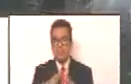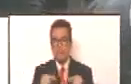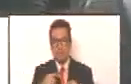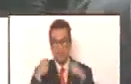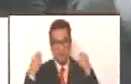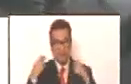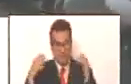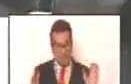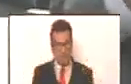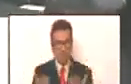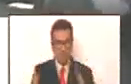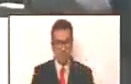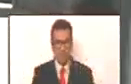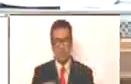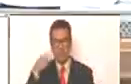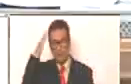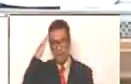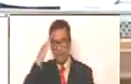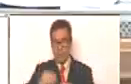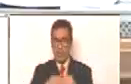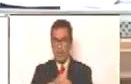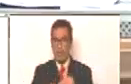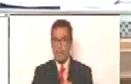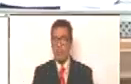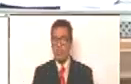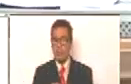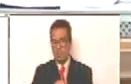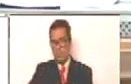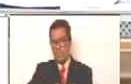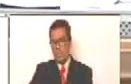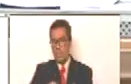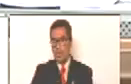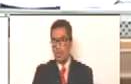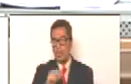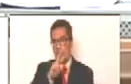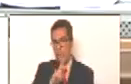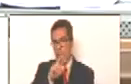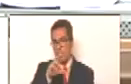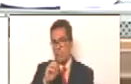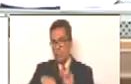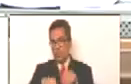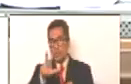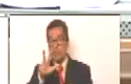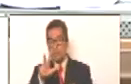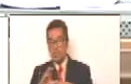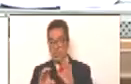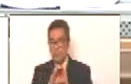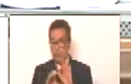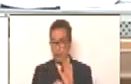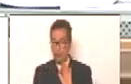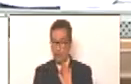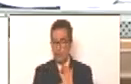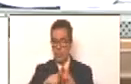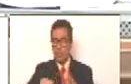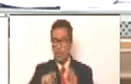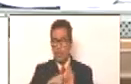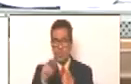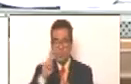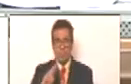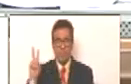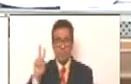de acuerdo a lo que está establecido en el artículo 213 de la Constitución de la República Bolivariana de